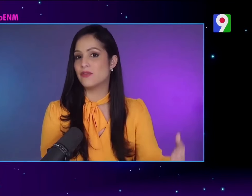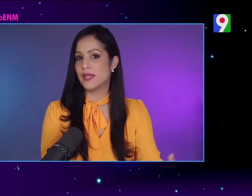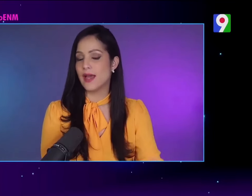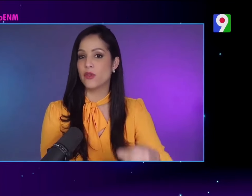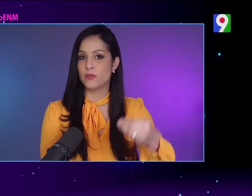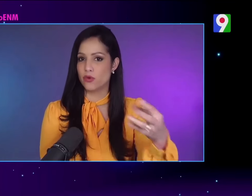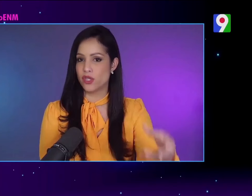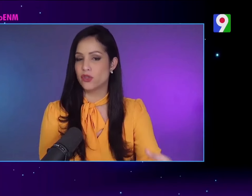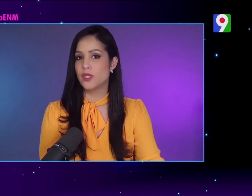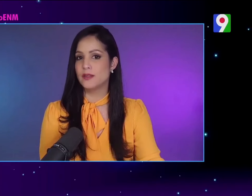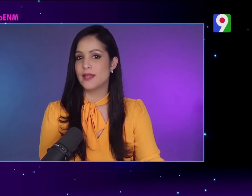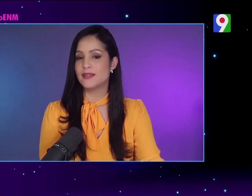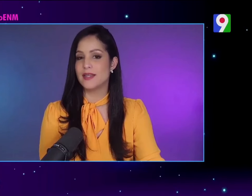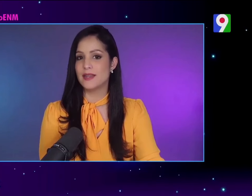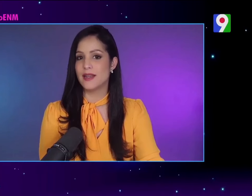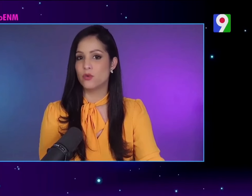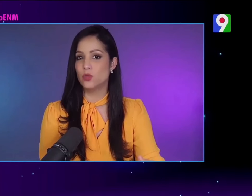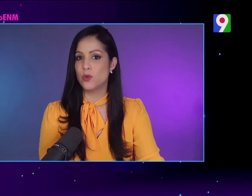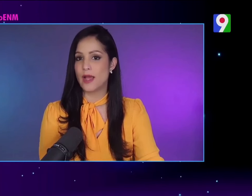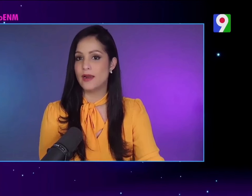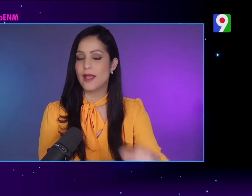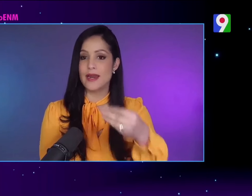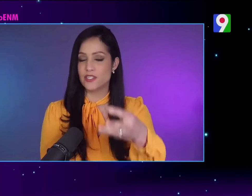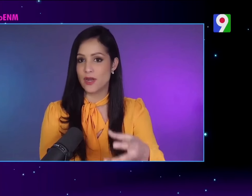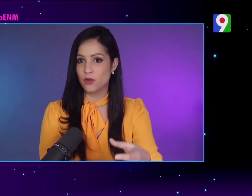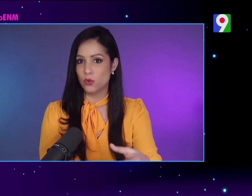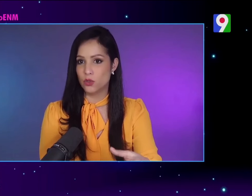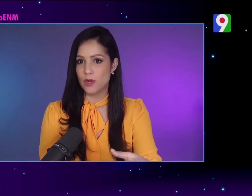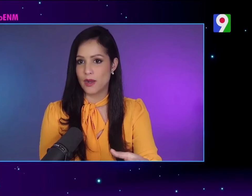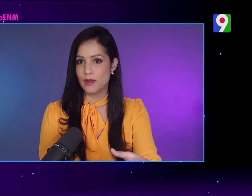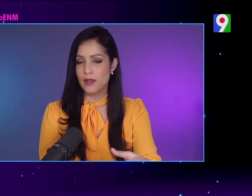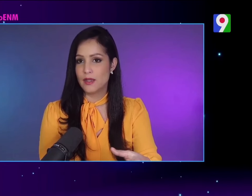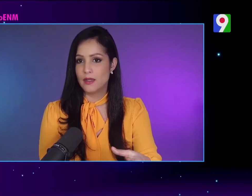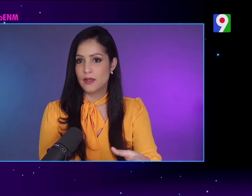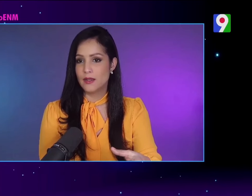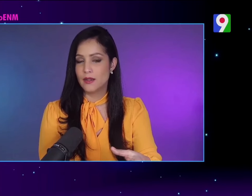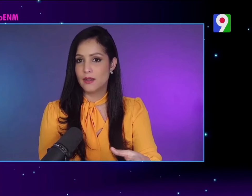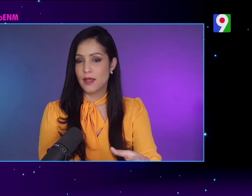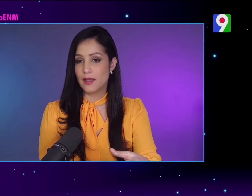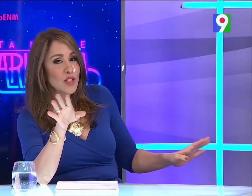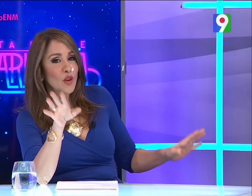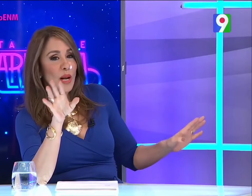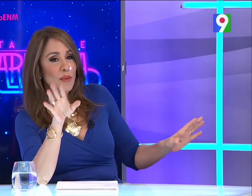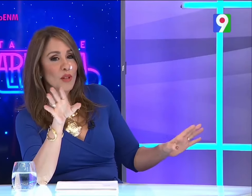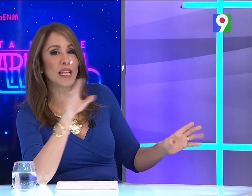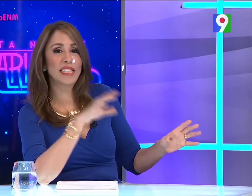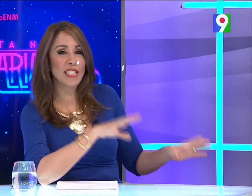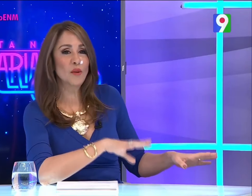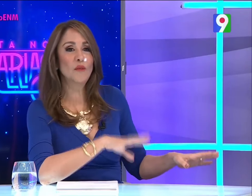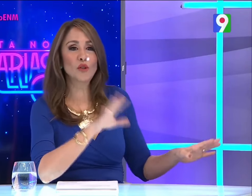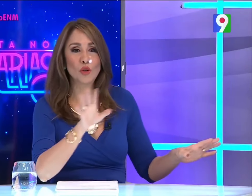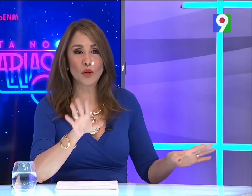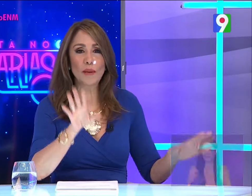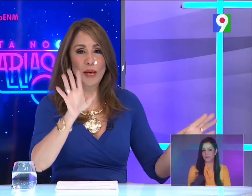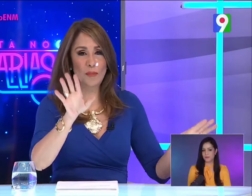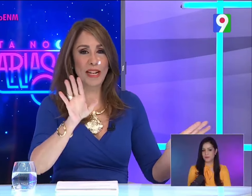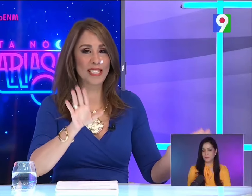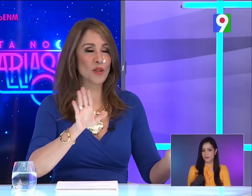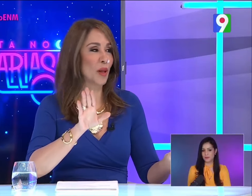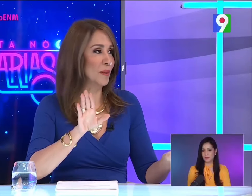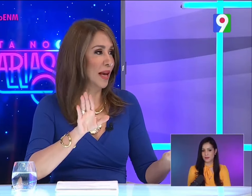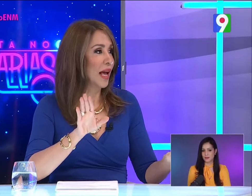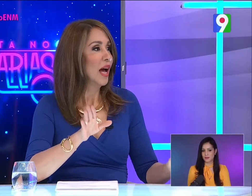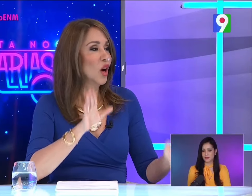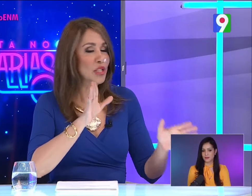certificado de proyecto de interés me vaya tan rápido Espérate Espérate Diana te me está yendo rápido está diciendo Alfonso todavía